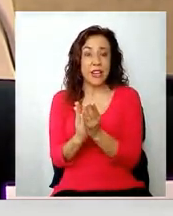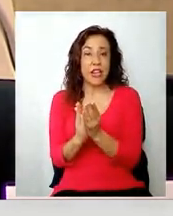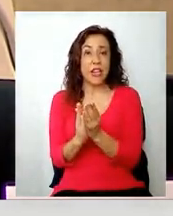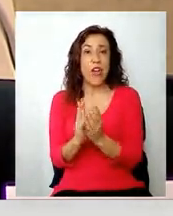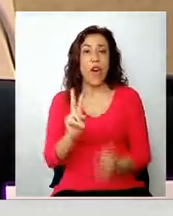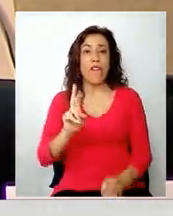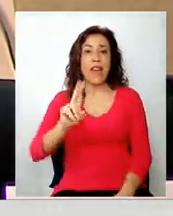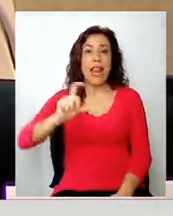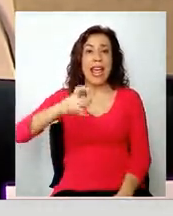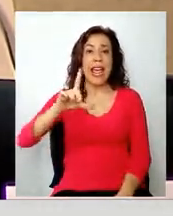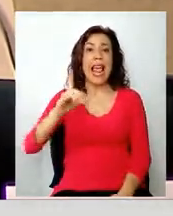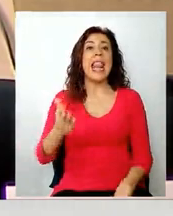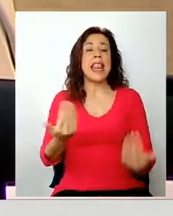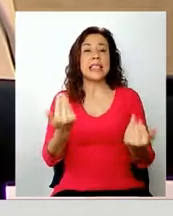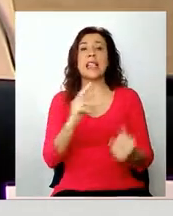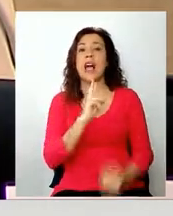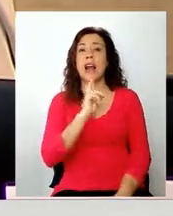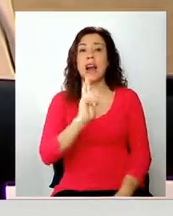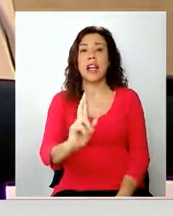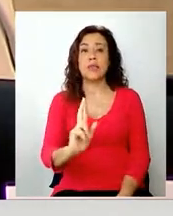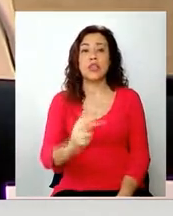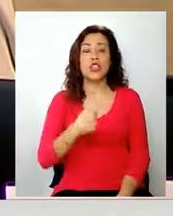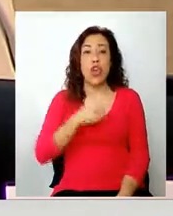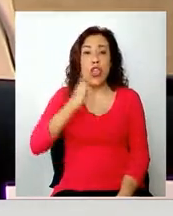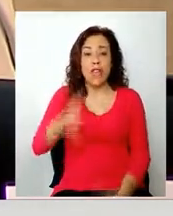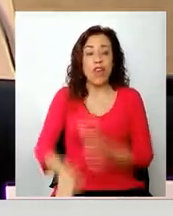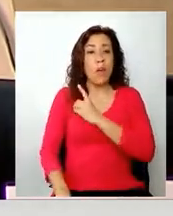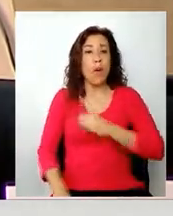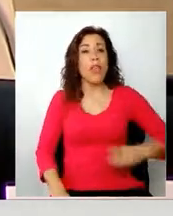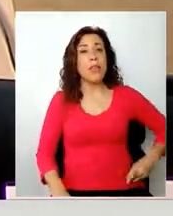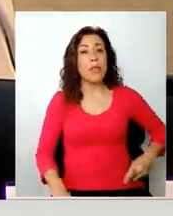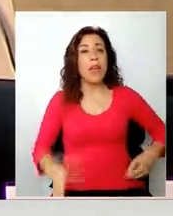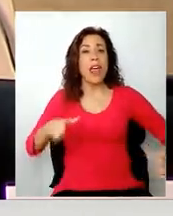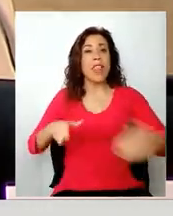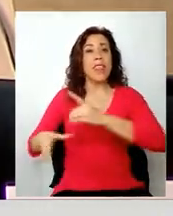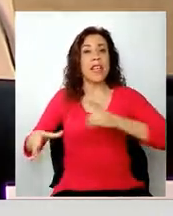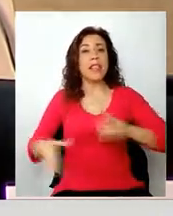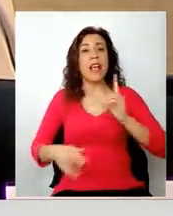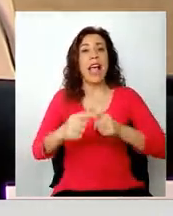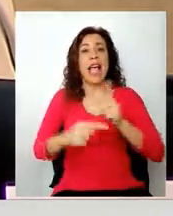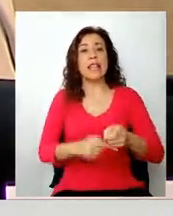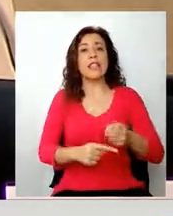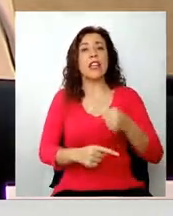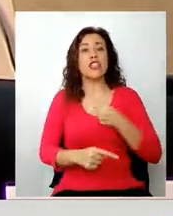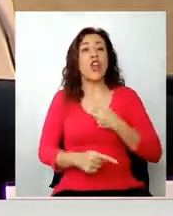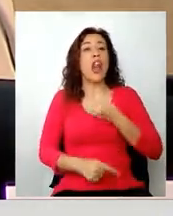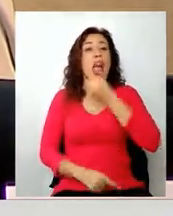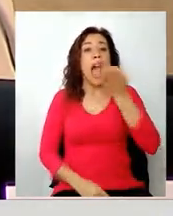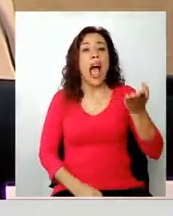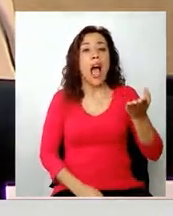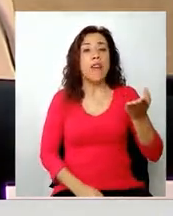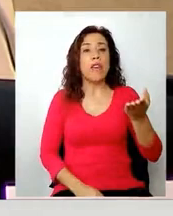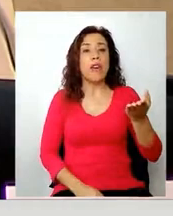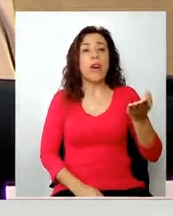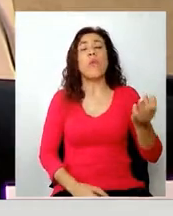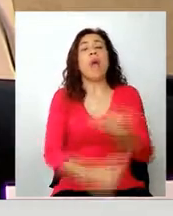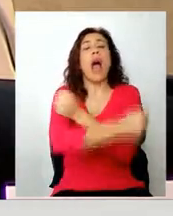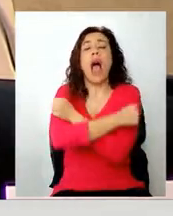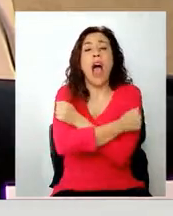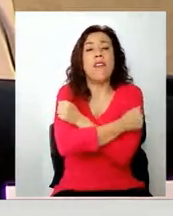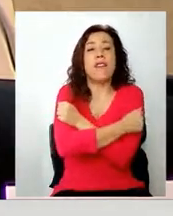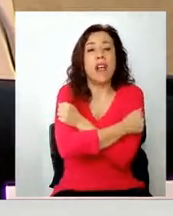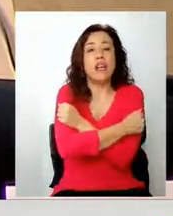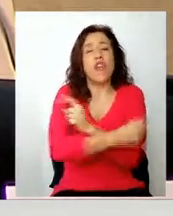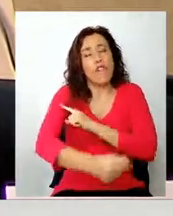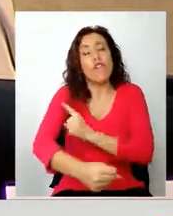necesitan respuestas es mi deber como diputada del distrito exigirlas y Les envío desde acá un cálido abrazo de fuerza porque no